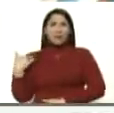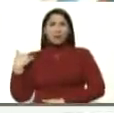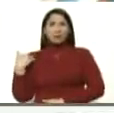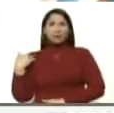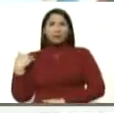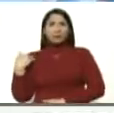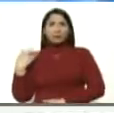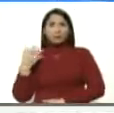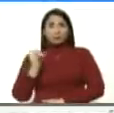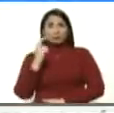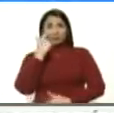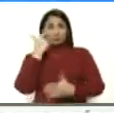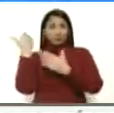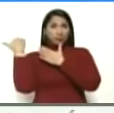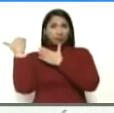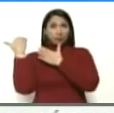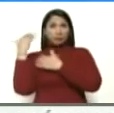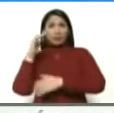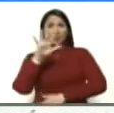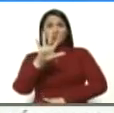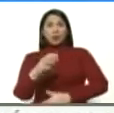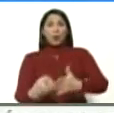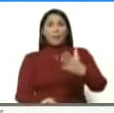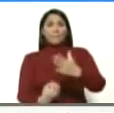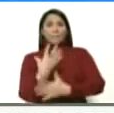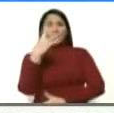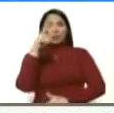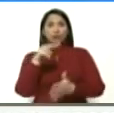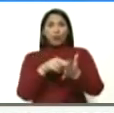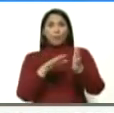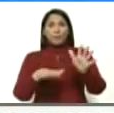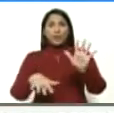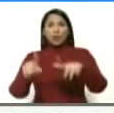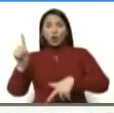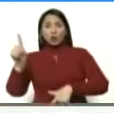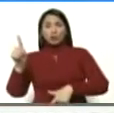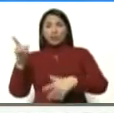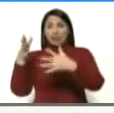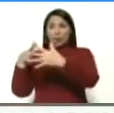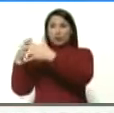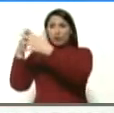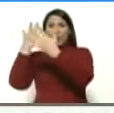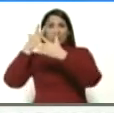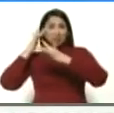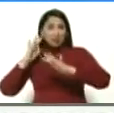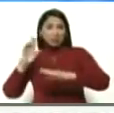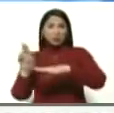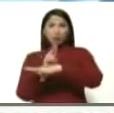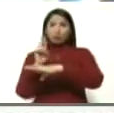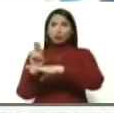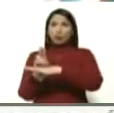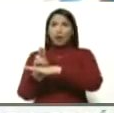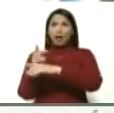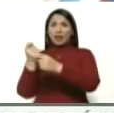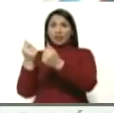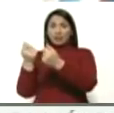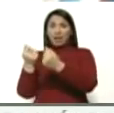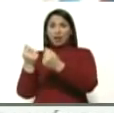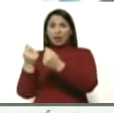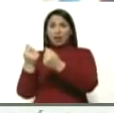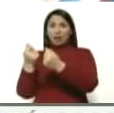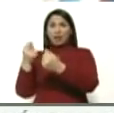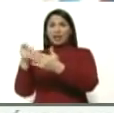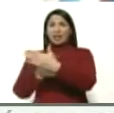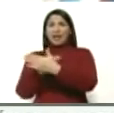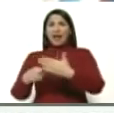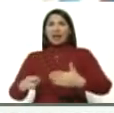Aquí está, 5 de mayo del 2011. Estados Unidos pretende usar activos congelados de Gaddafi para apoyar a